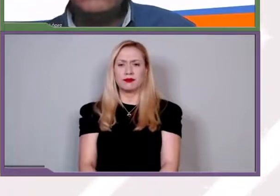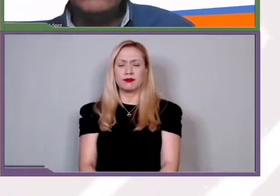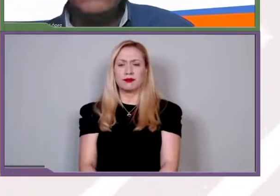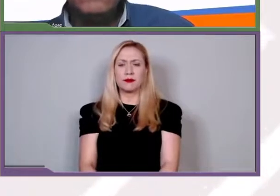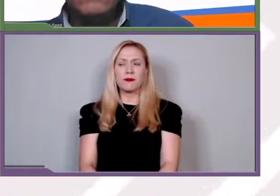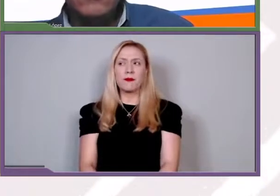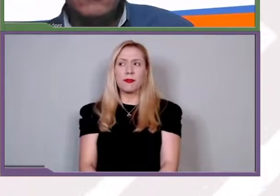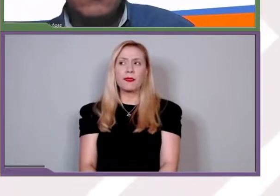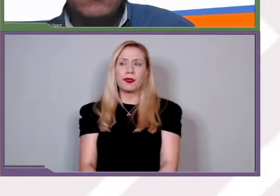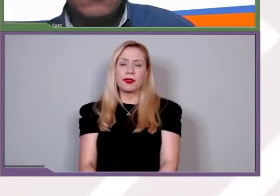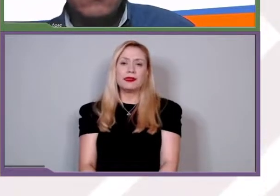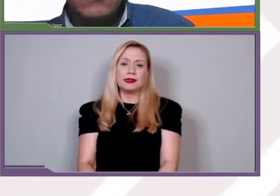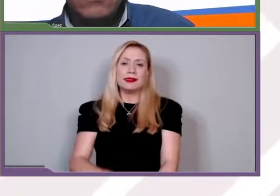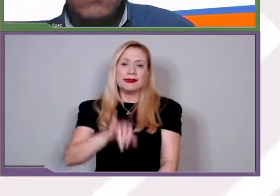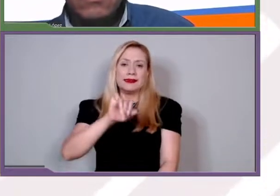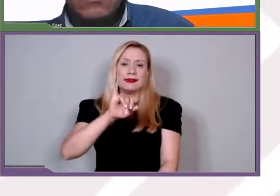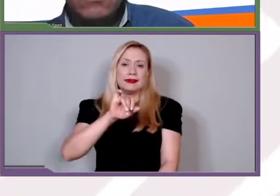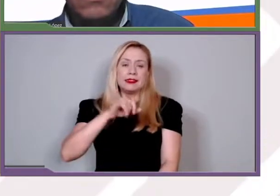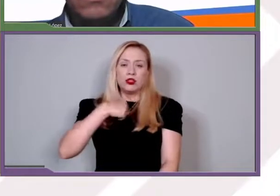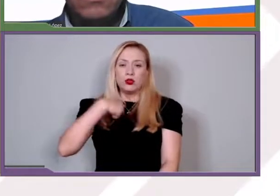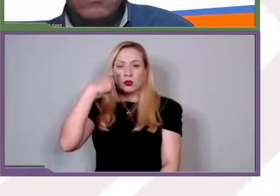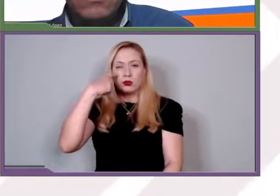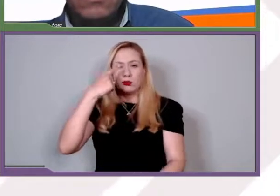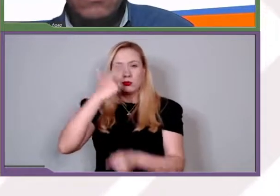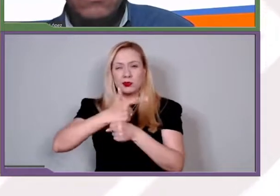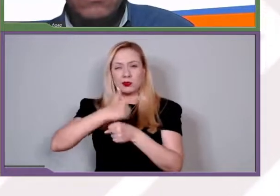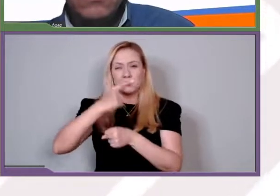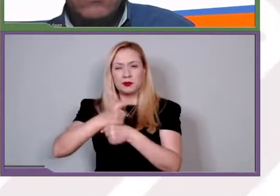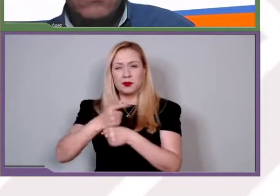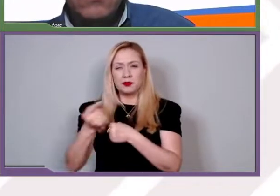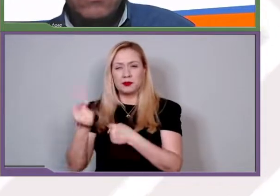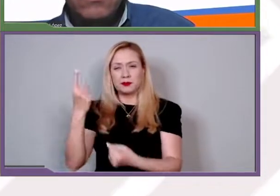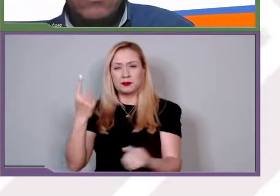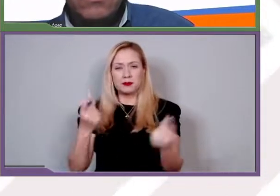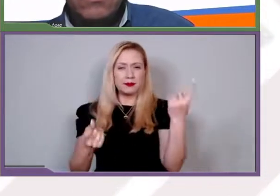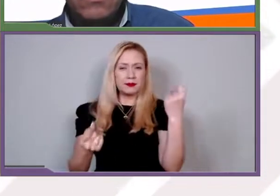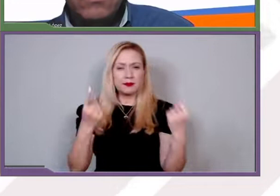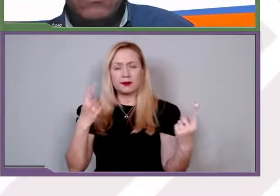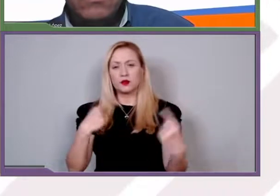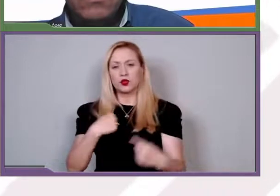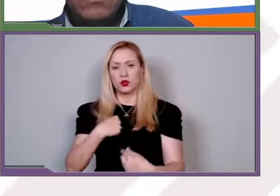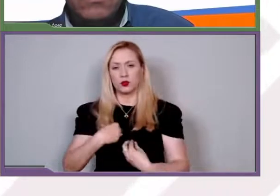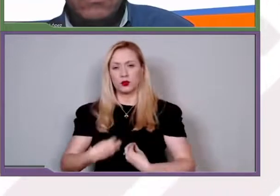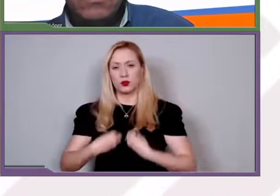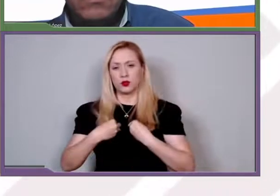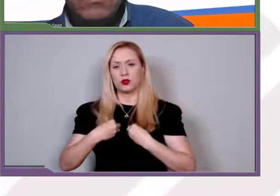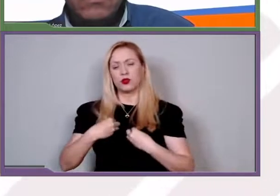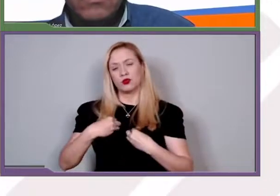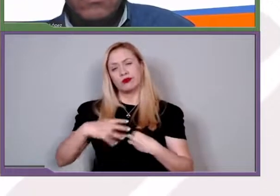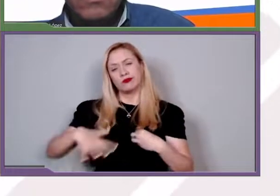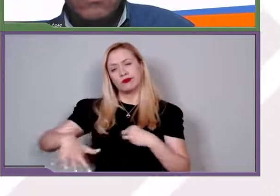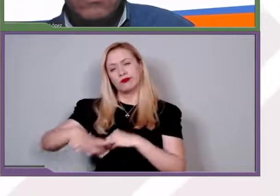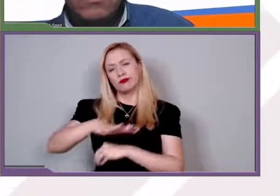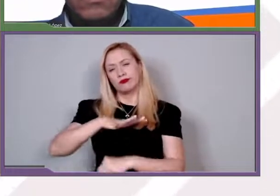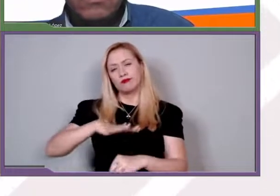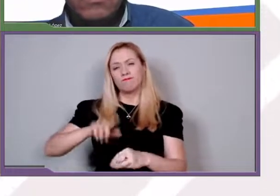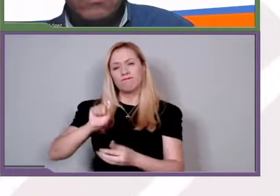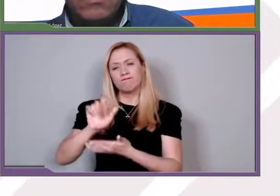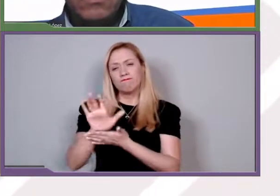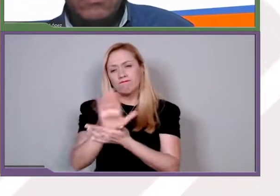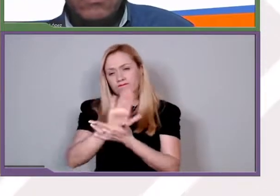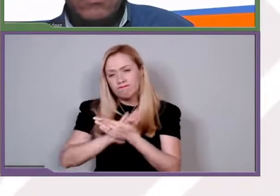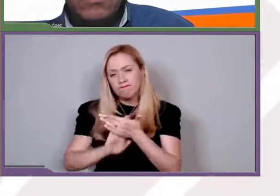Sí, nosotros hemos detectado casos. De hecho, yo vivo en una colonia popular aquí al sur de la Ciudad de